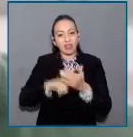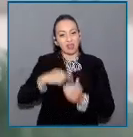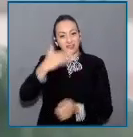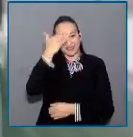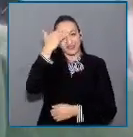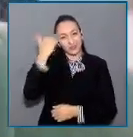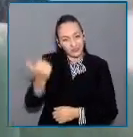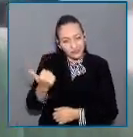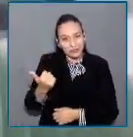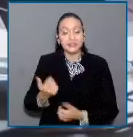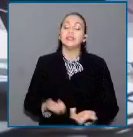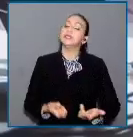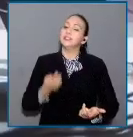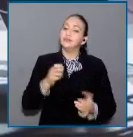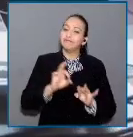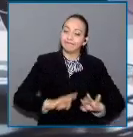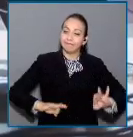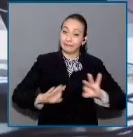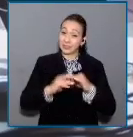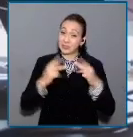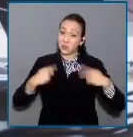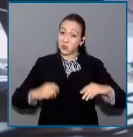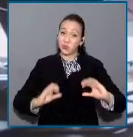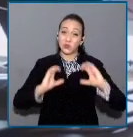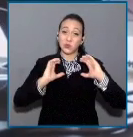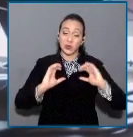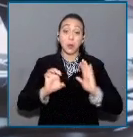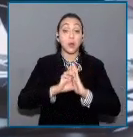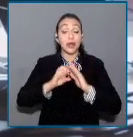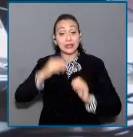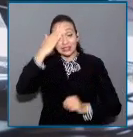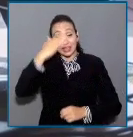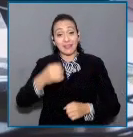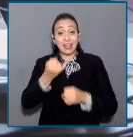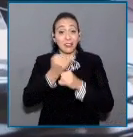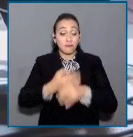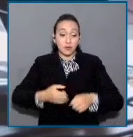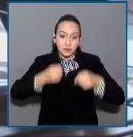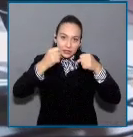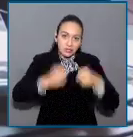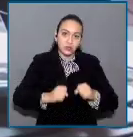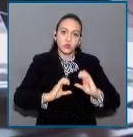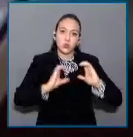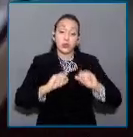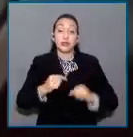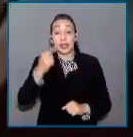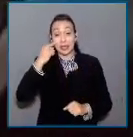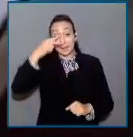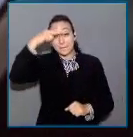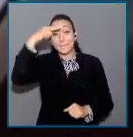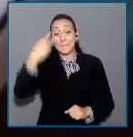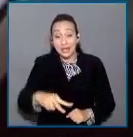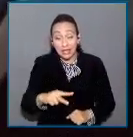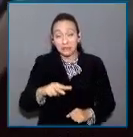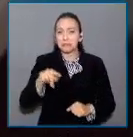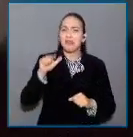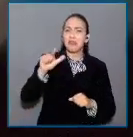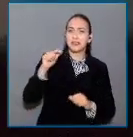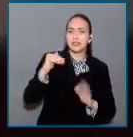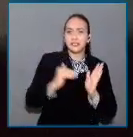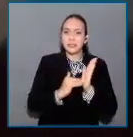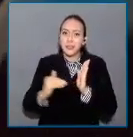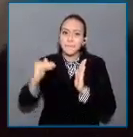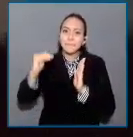percepción pública, sino también la seguridad de los individuos. Se estima que en México más de 17 millones de personas han